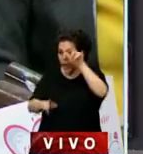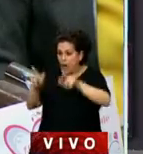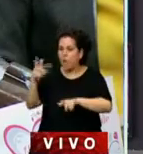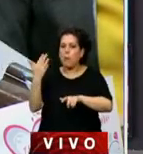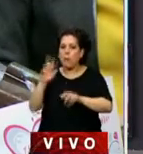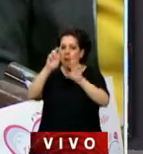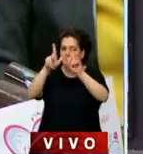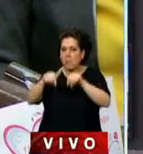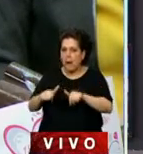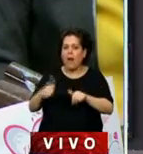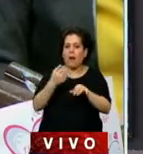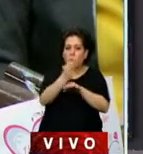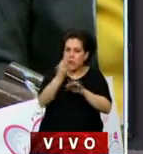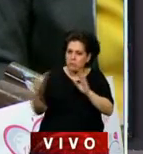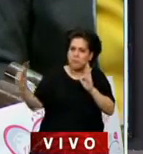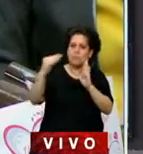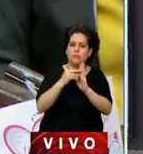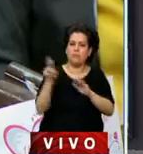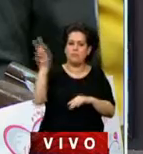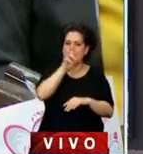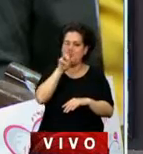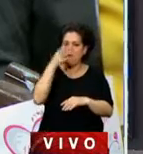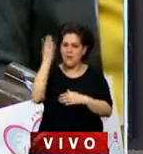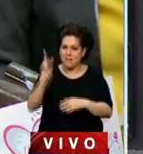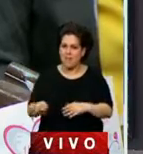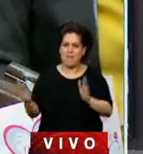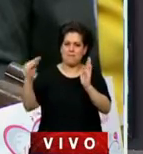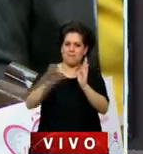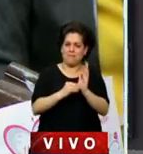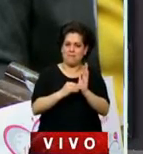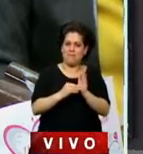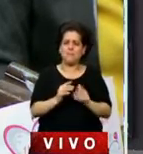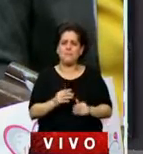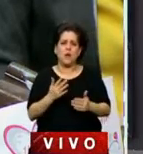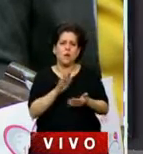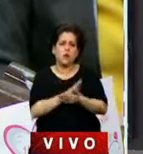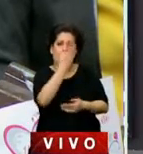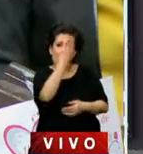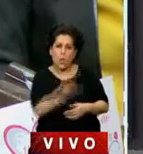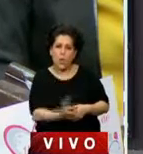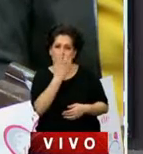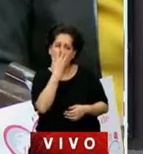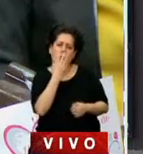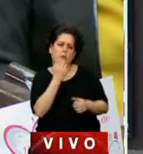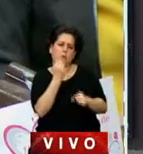¿no? Claro, claro. Bueno, Gualberto, en general entonces,